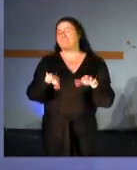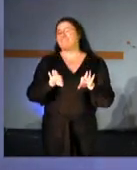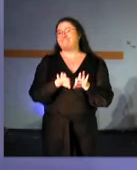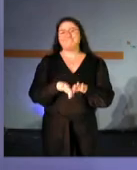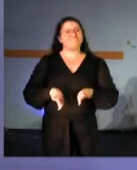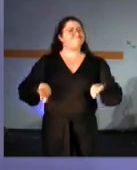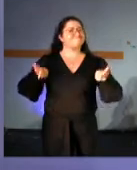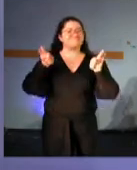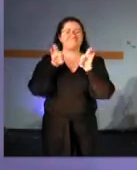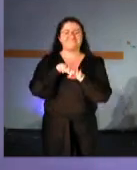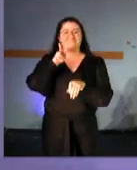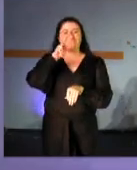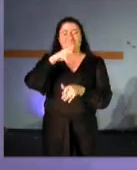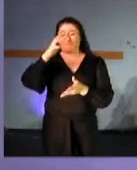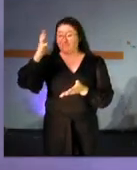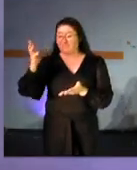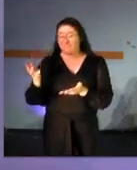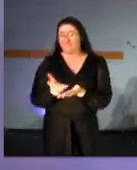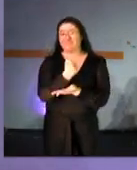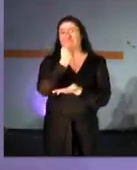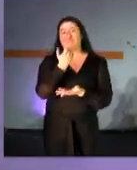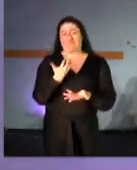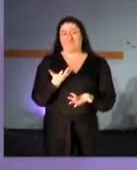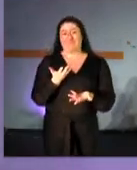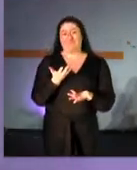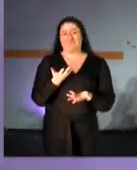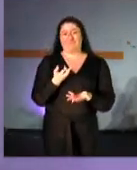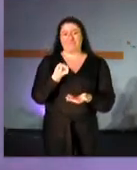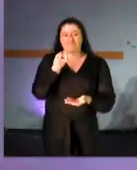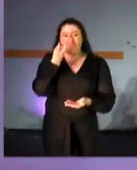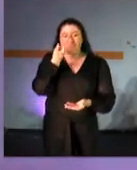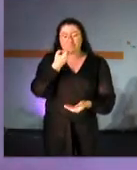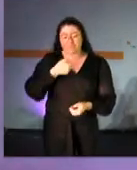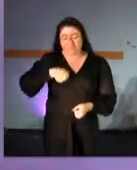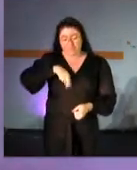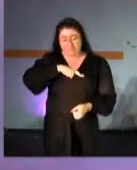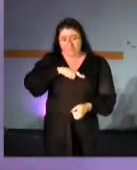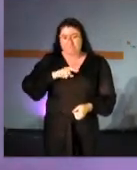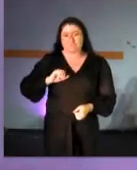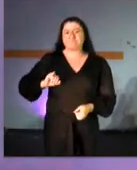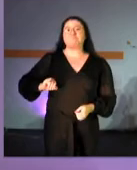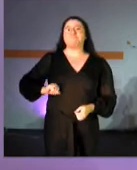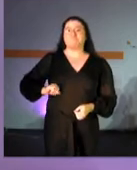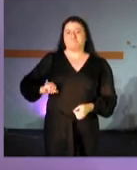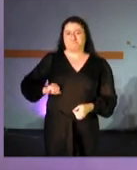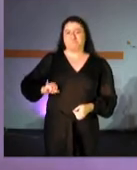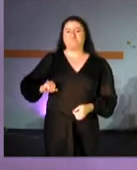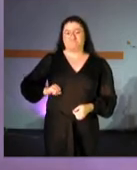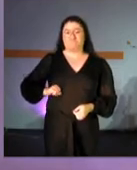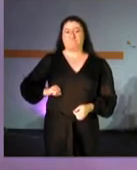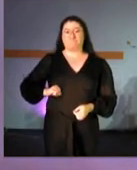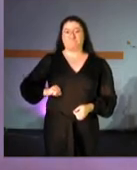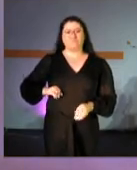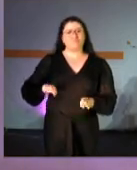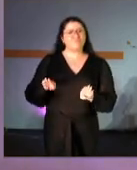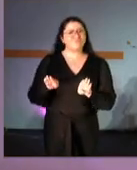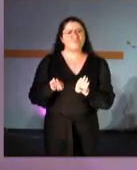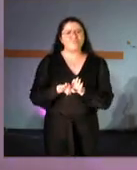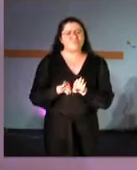historia victoriosa y que por lo tanto debe interesarnos. ¿Cómo fue realmente que eso